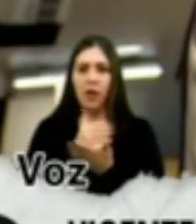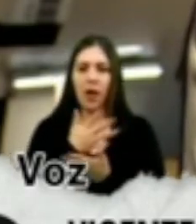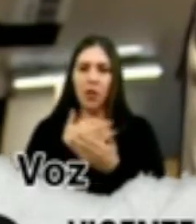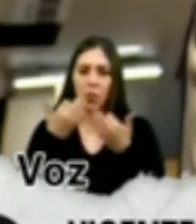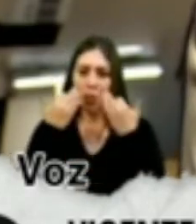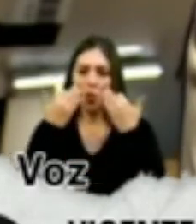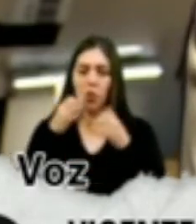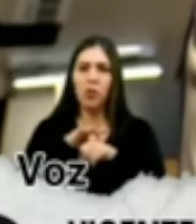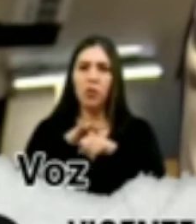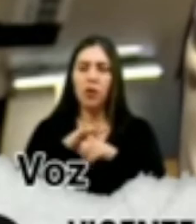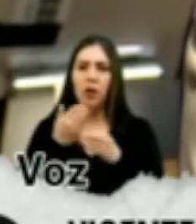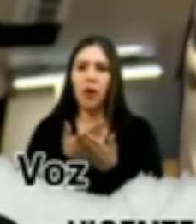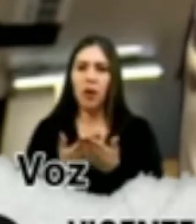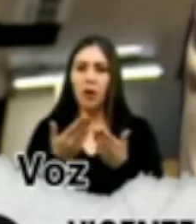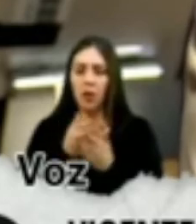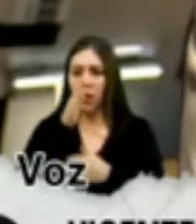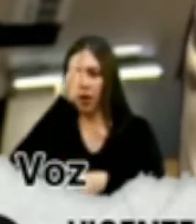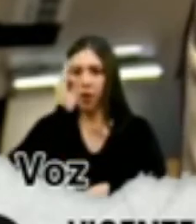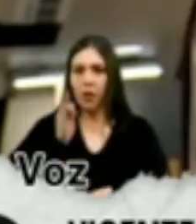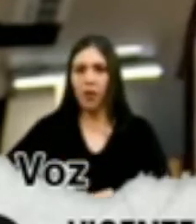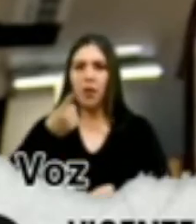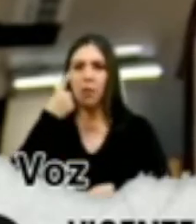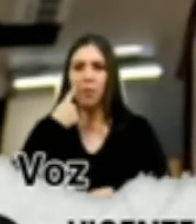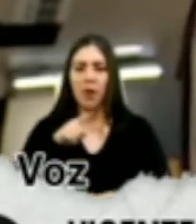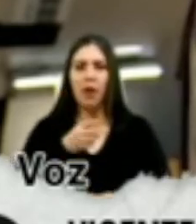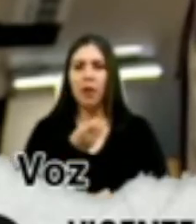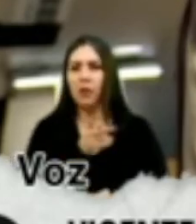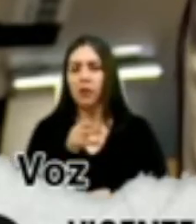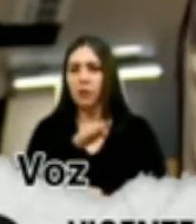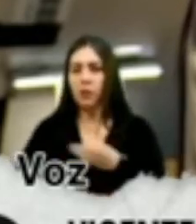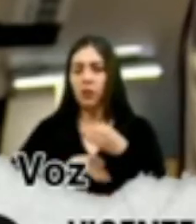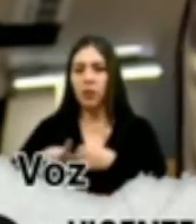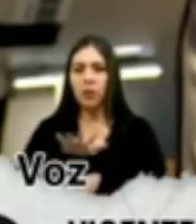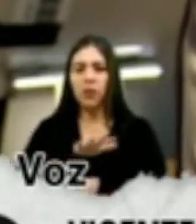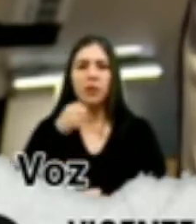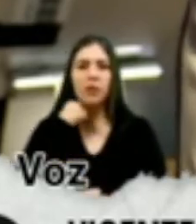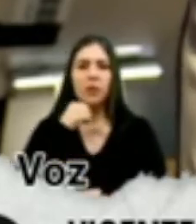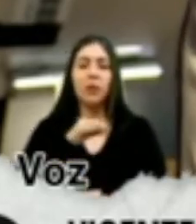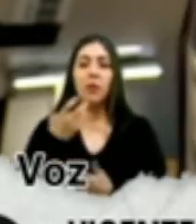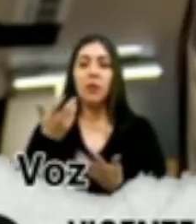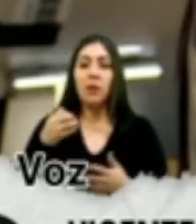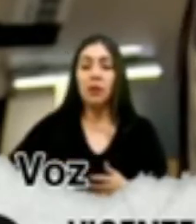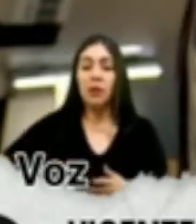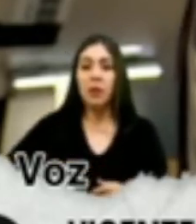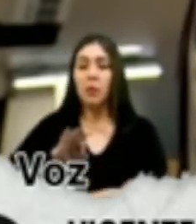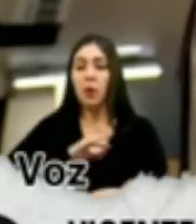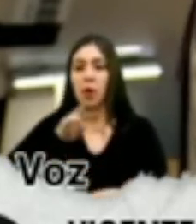A ese nivel han llegado los medios corporativos. ¿Tiene imágenes, don David? Échelas, por favor.